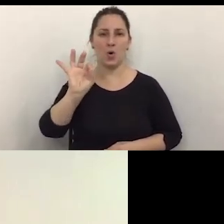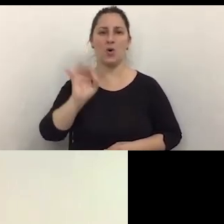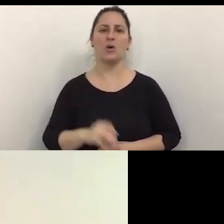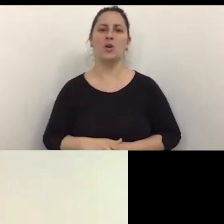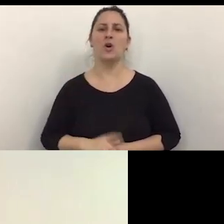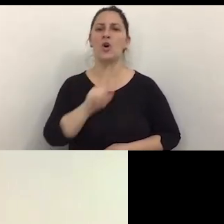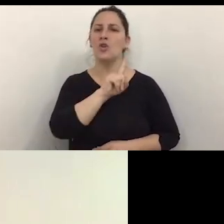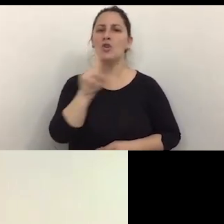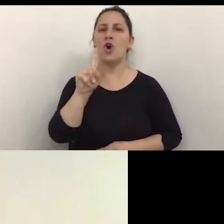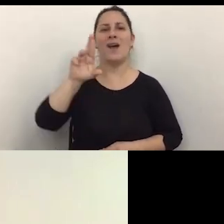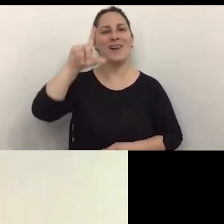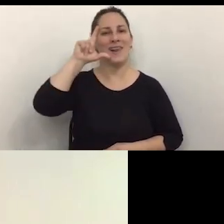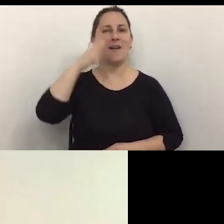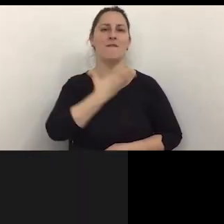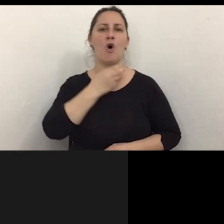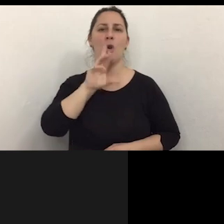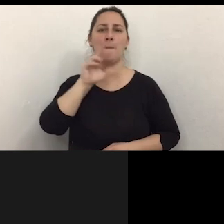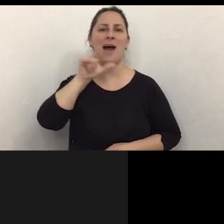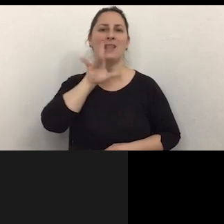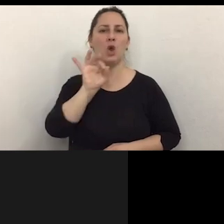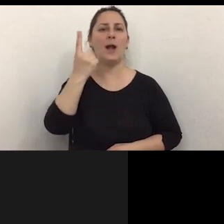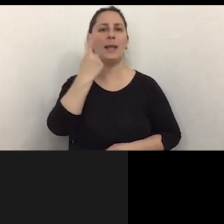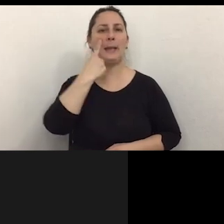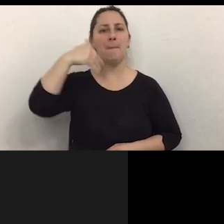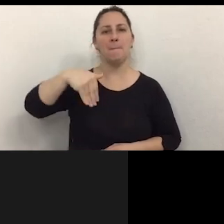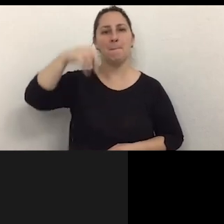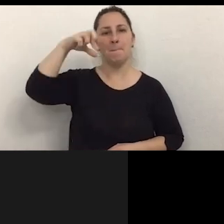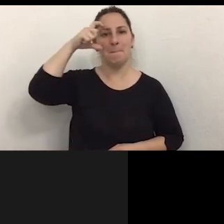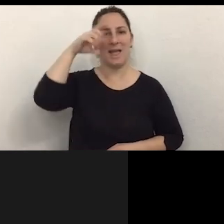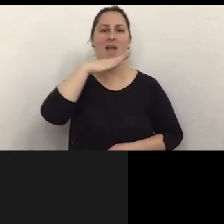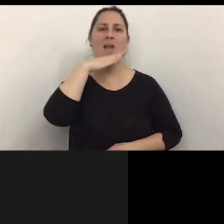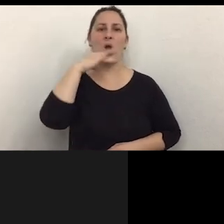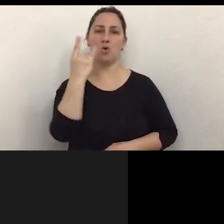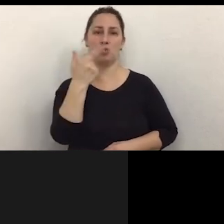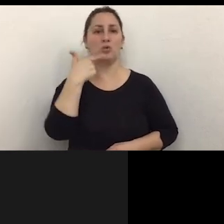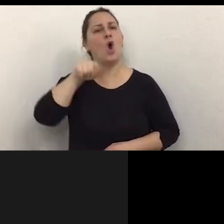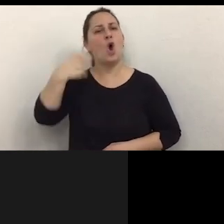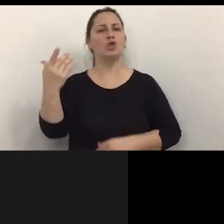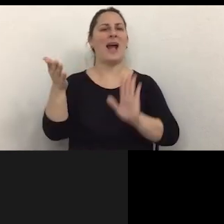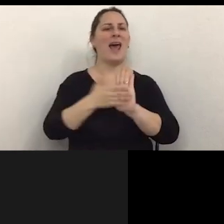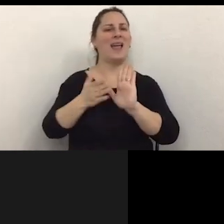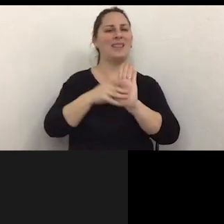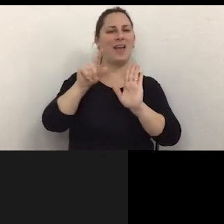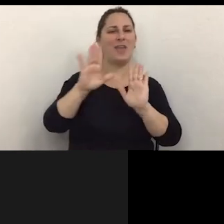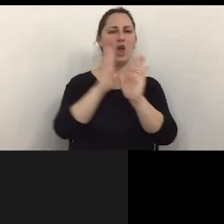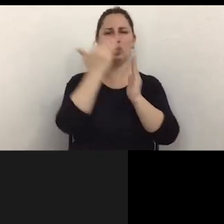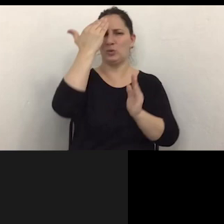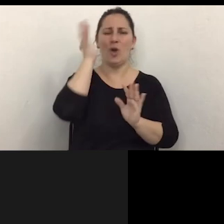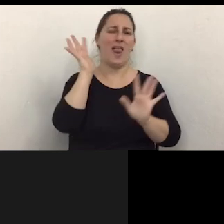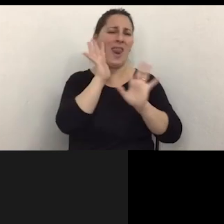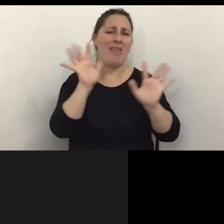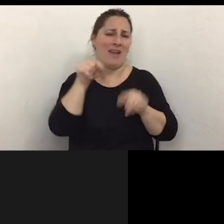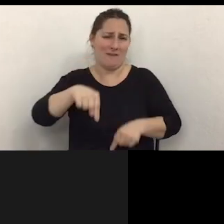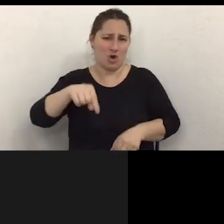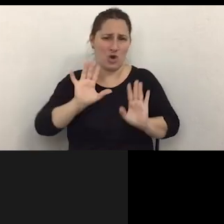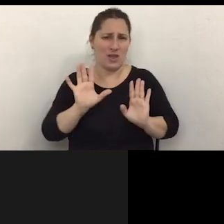impejus. Esa es otra garantía constitucional, pero no tiene nada que ver con esto, porque el reformatio impejus tiene que